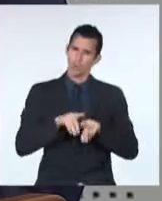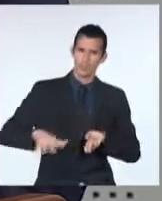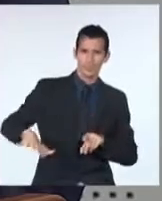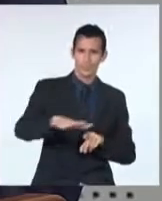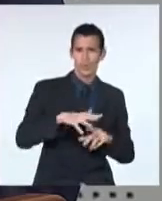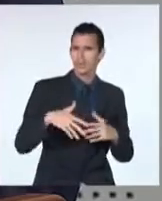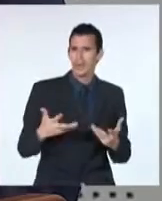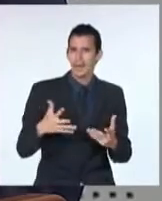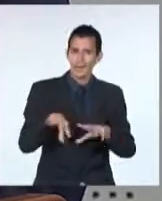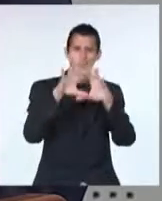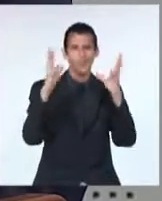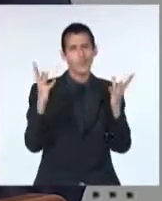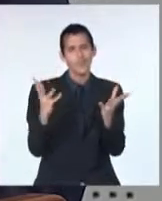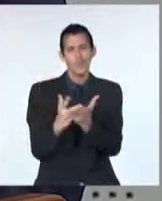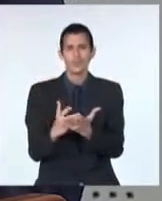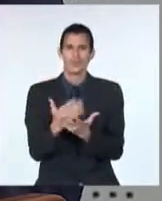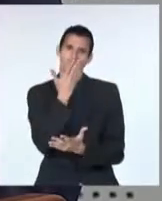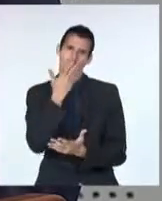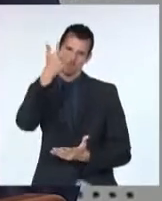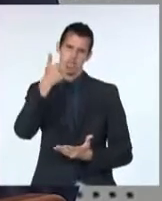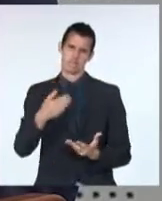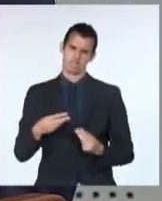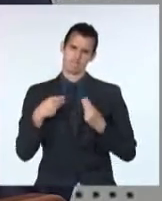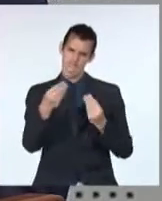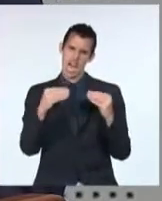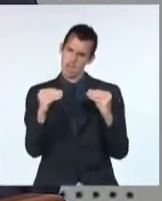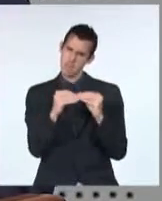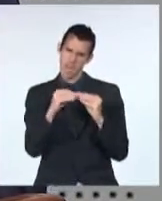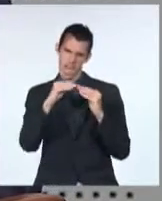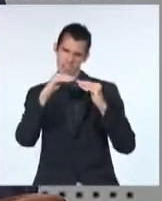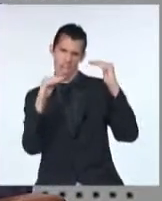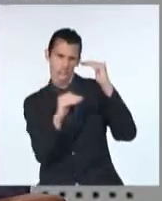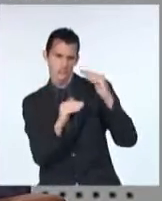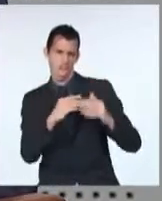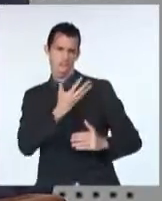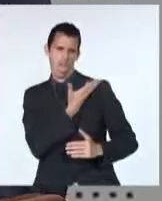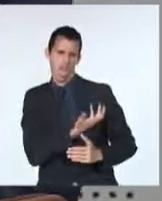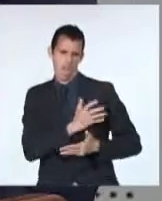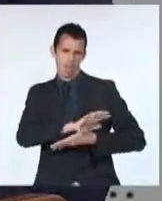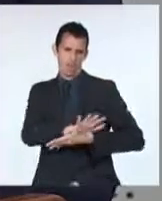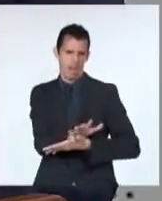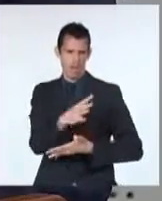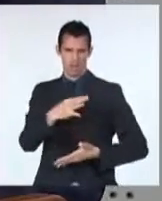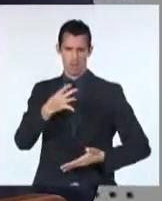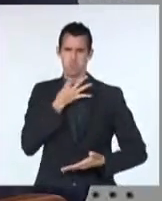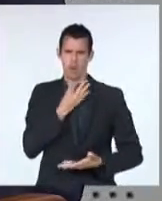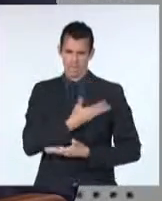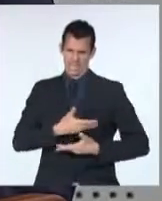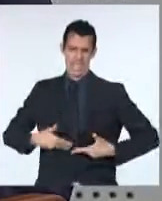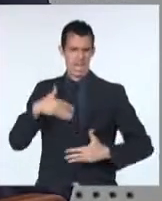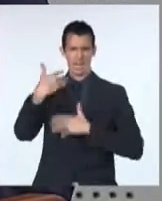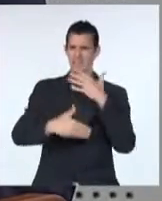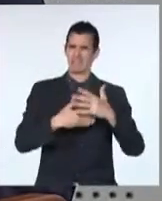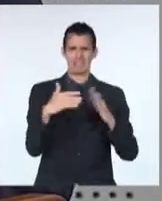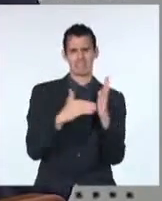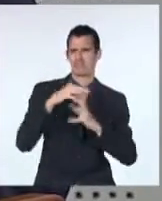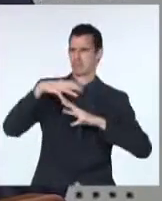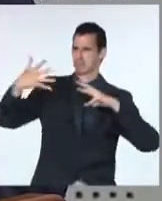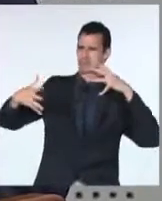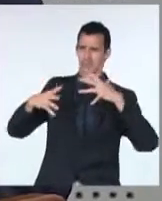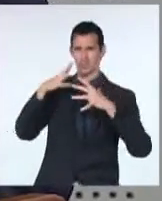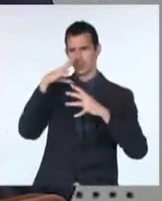las naciones miembros del grupo en un mapamundi, veremos dos fuerzas que nadie supera. Somos más